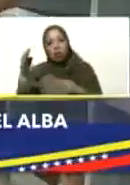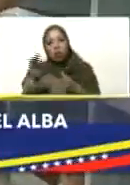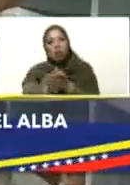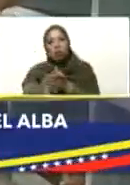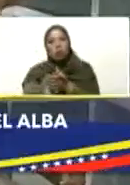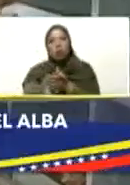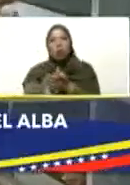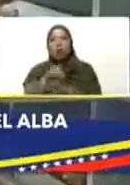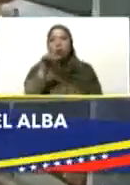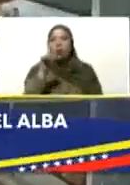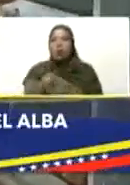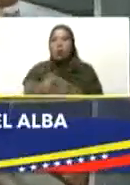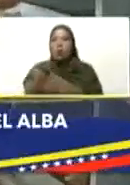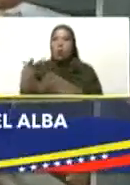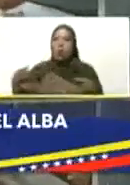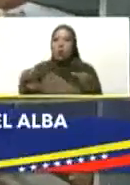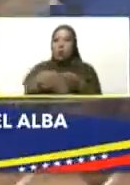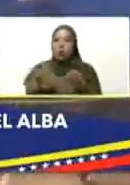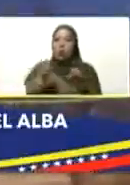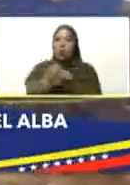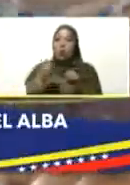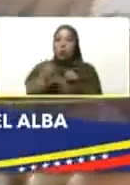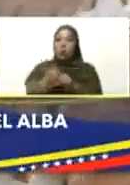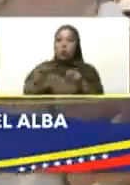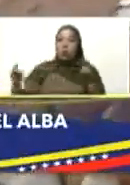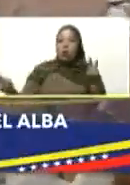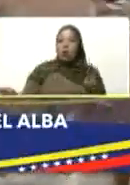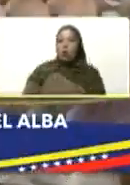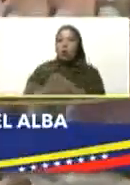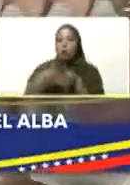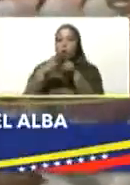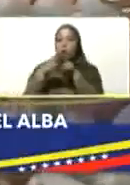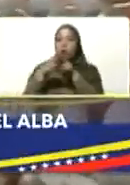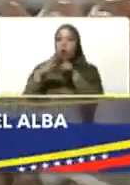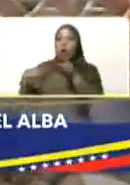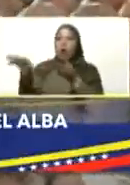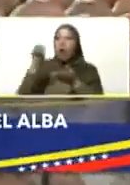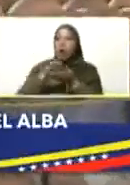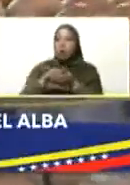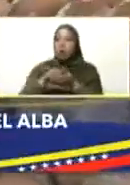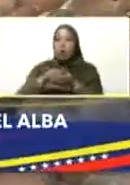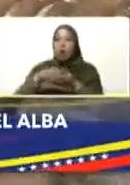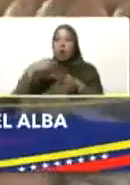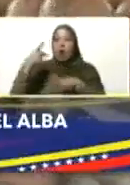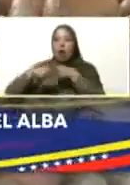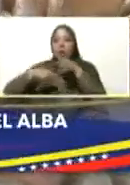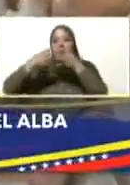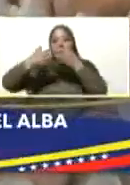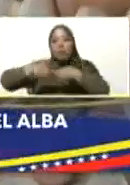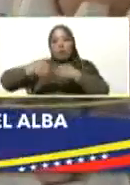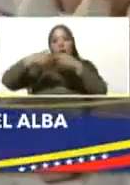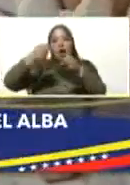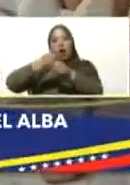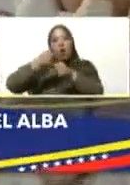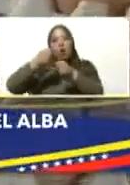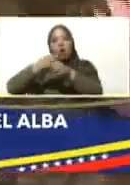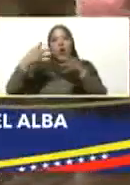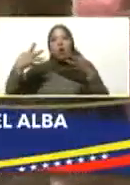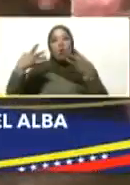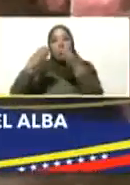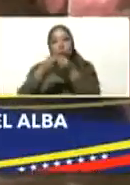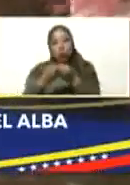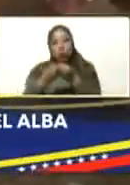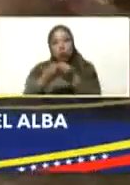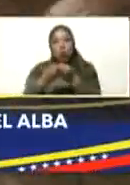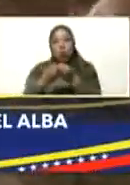bueno, todo el equipo nos encomendó reactivar y recuperar esta empresa que, en conjunto con Avícolas del